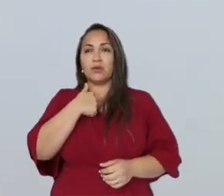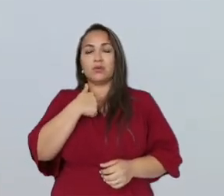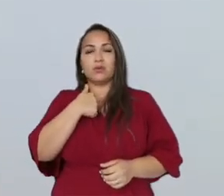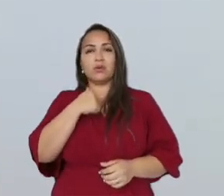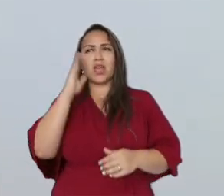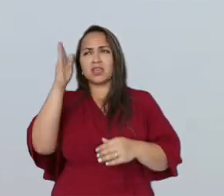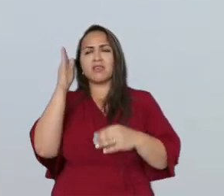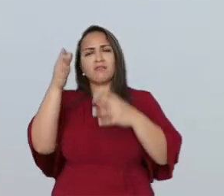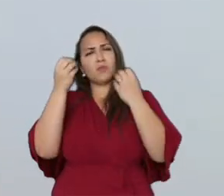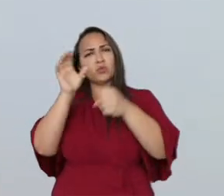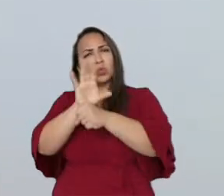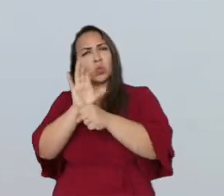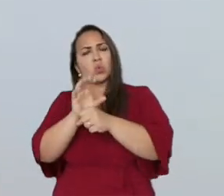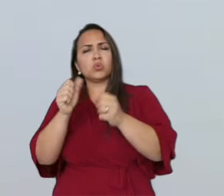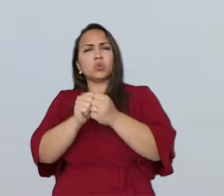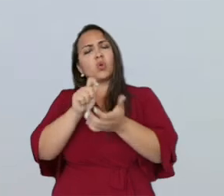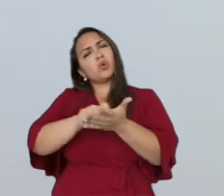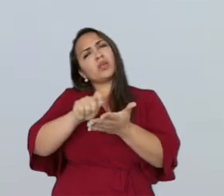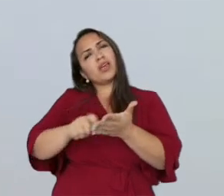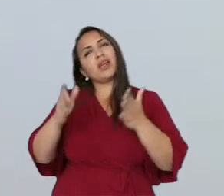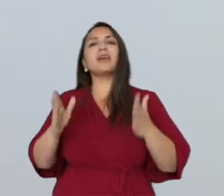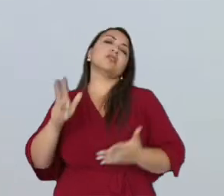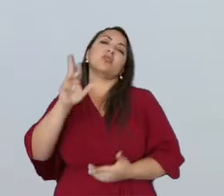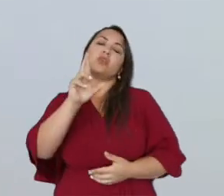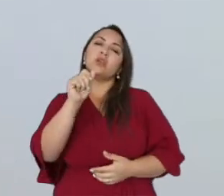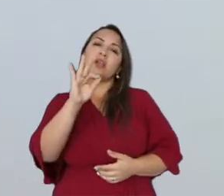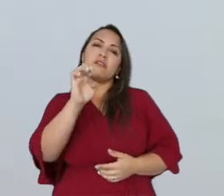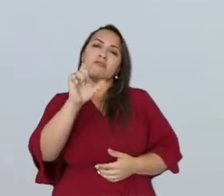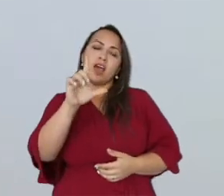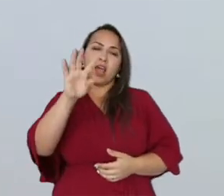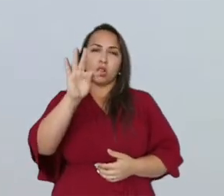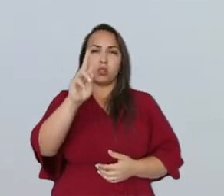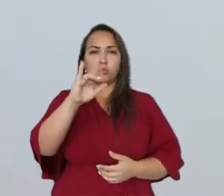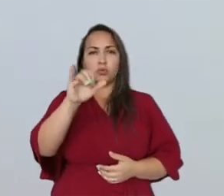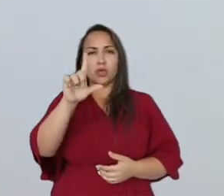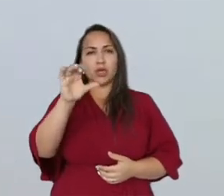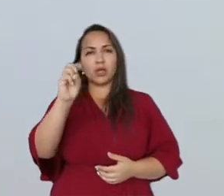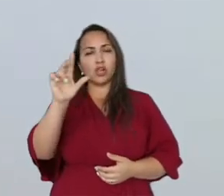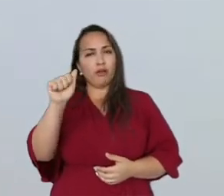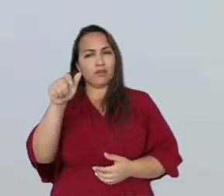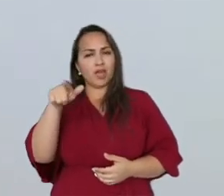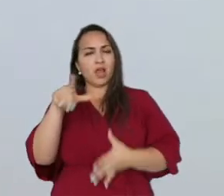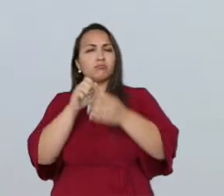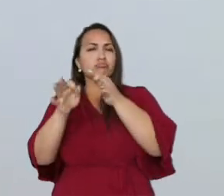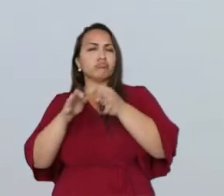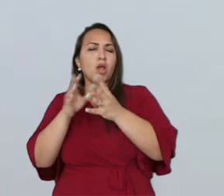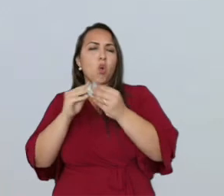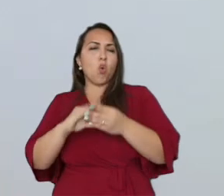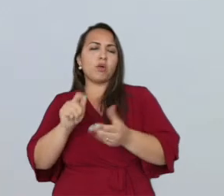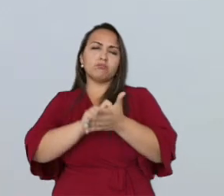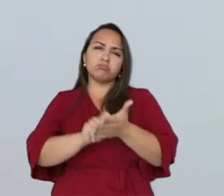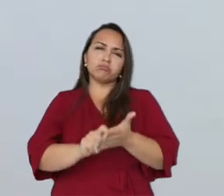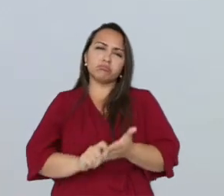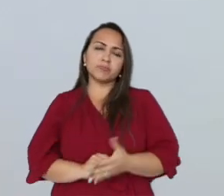a coger seminarios, cogí un curso con el escritor Rafael Ruiz Loba, de interpretación narrativa y del